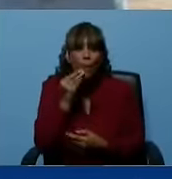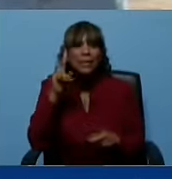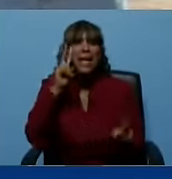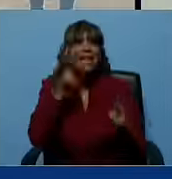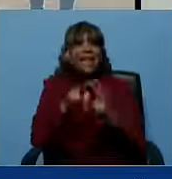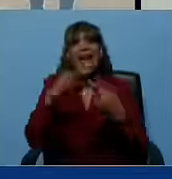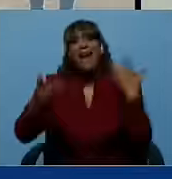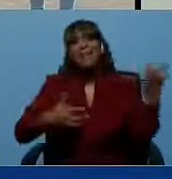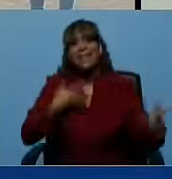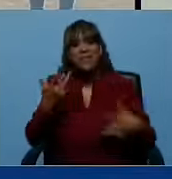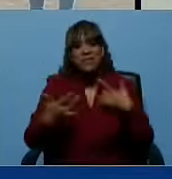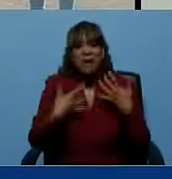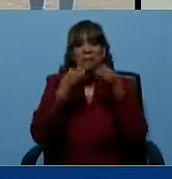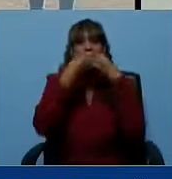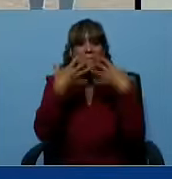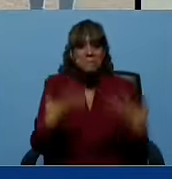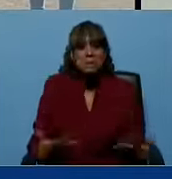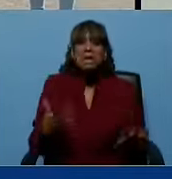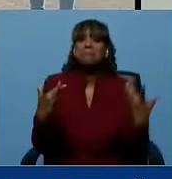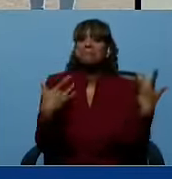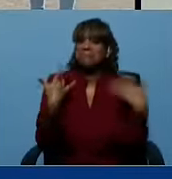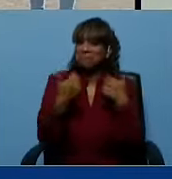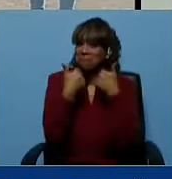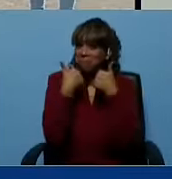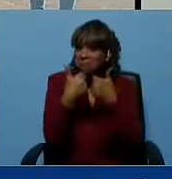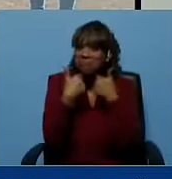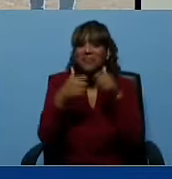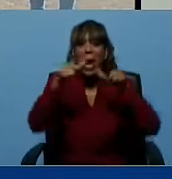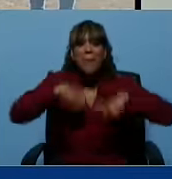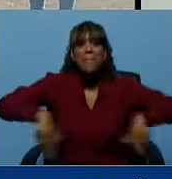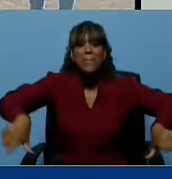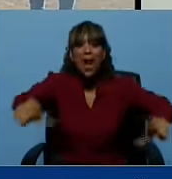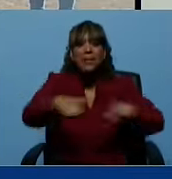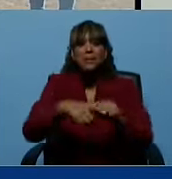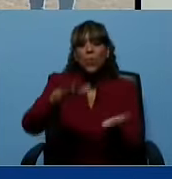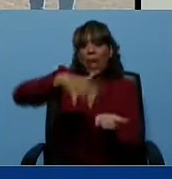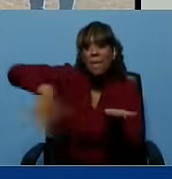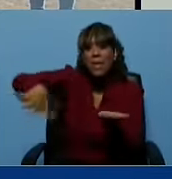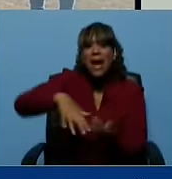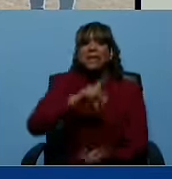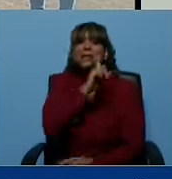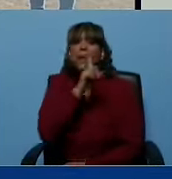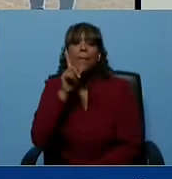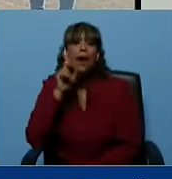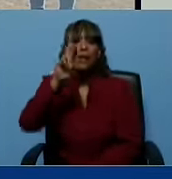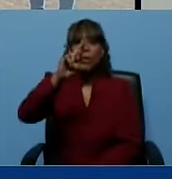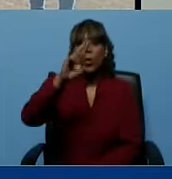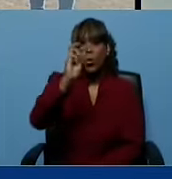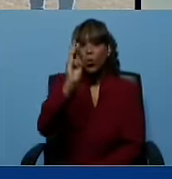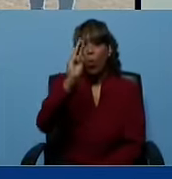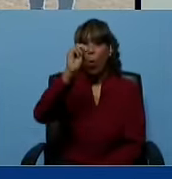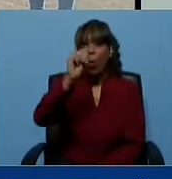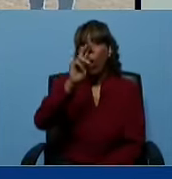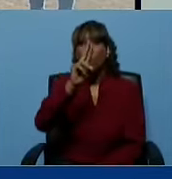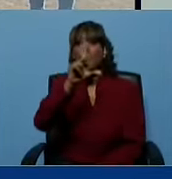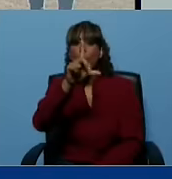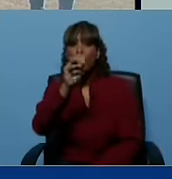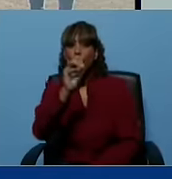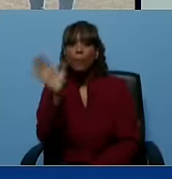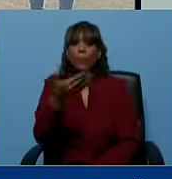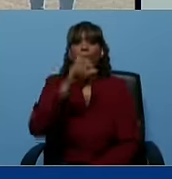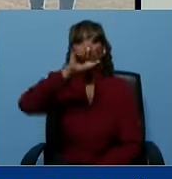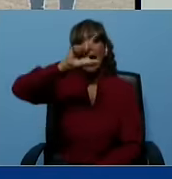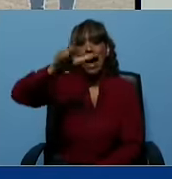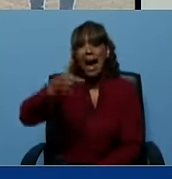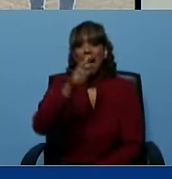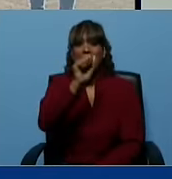sus actividades en la Plaza Rómulo Gallego. Hay que ir a la comunidad dentro para